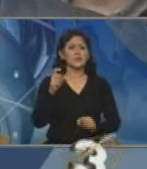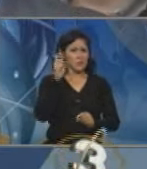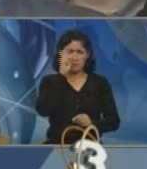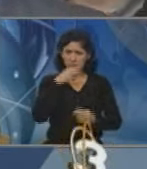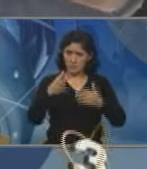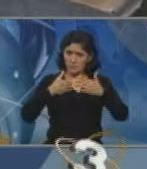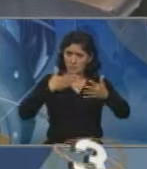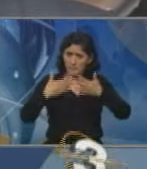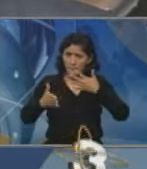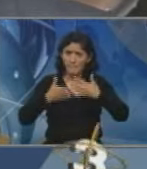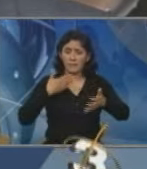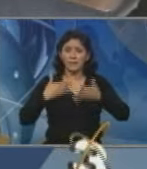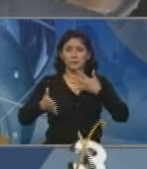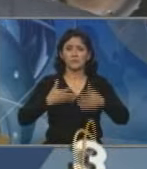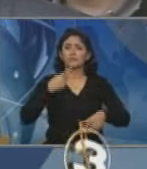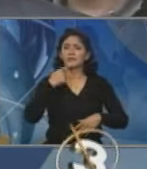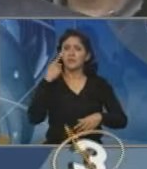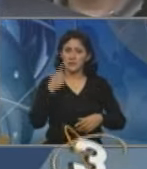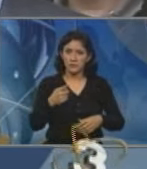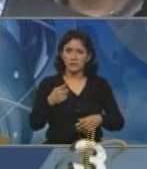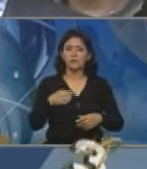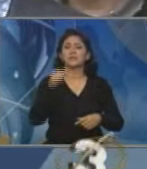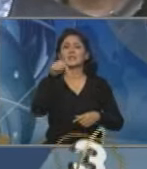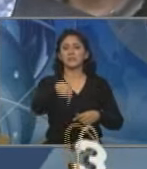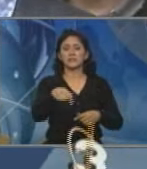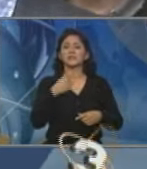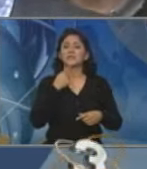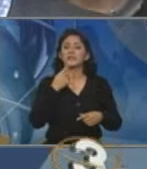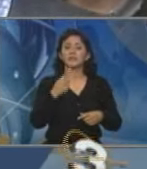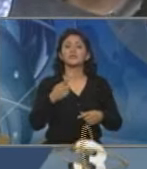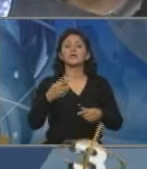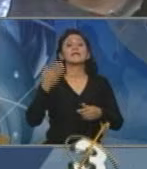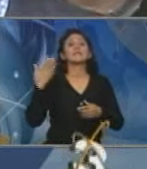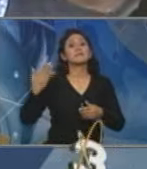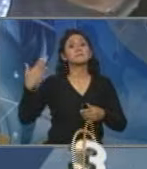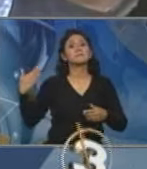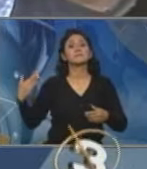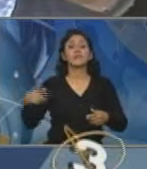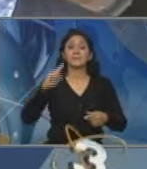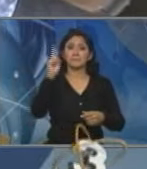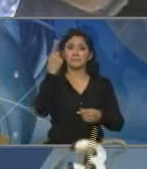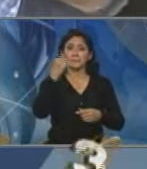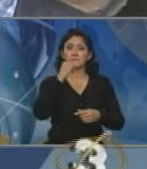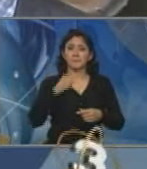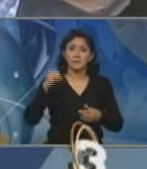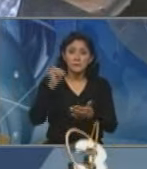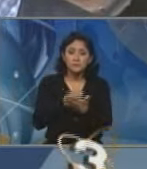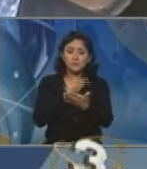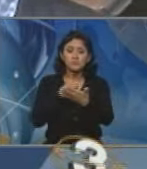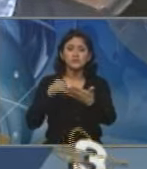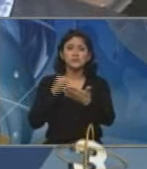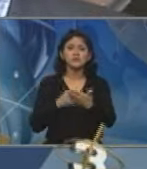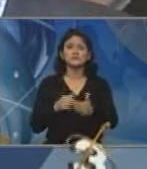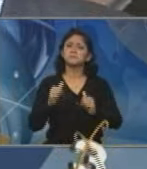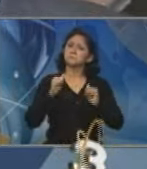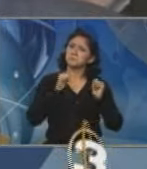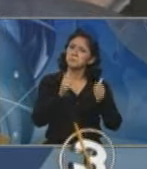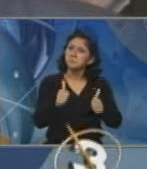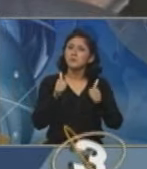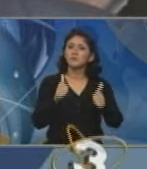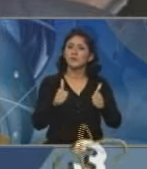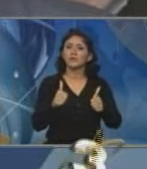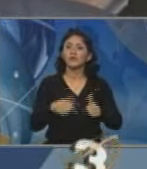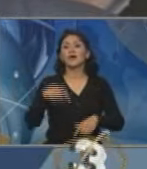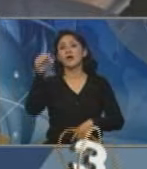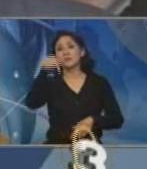proceso, porque el registro que tuvimos en la primera vuelta fue inusitado.